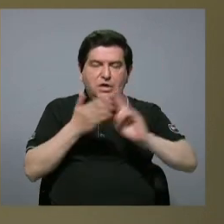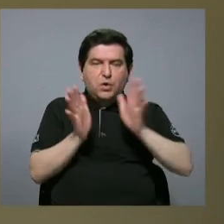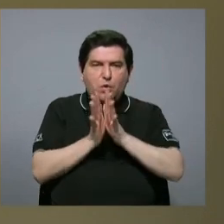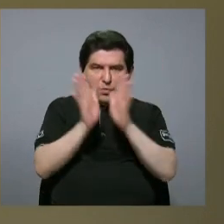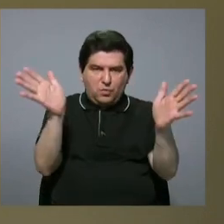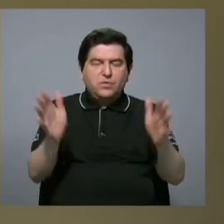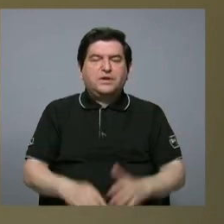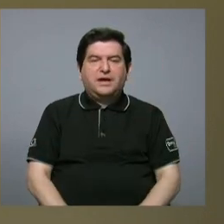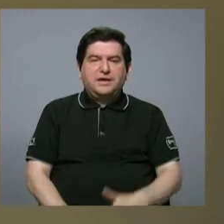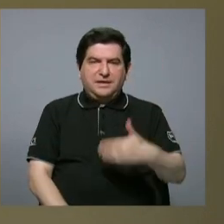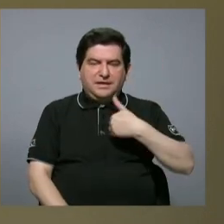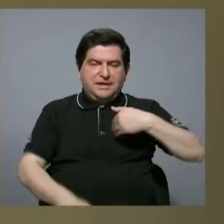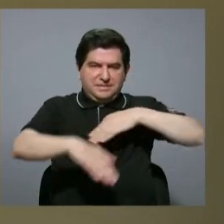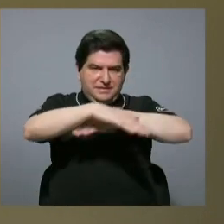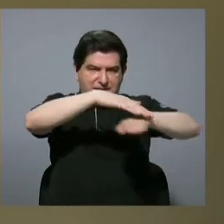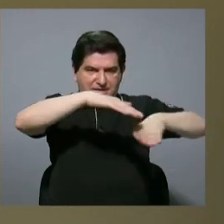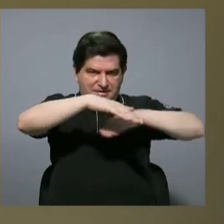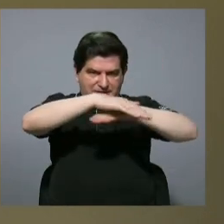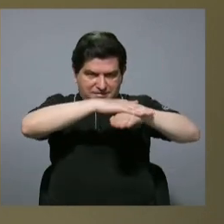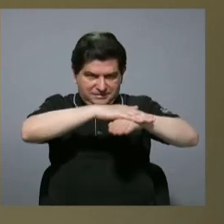que tienen sedes